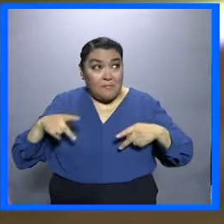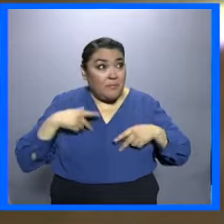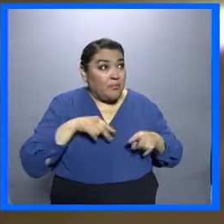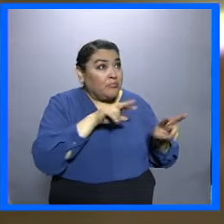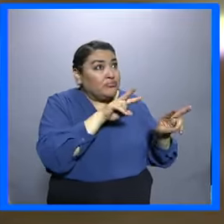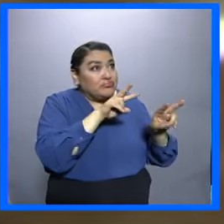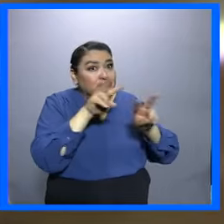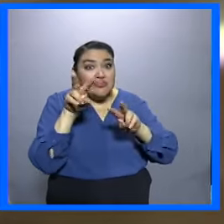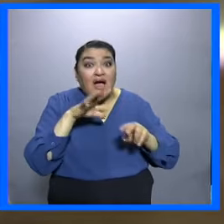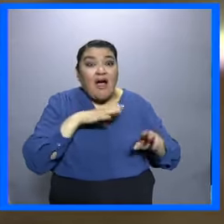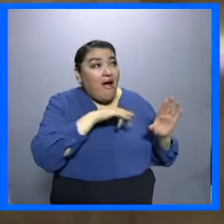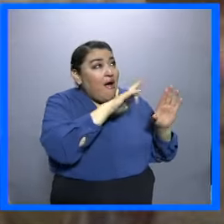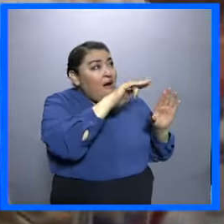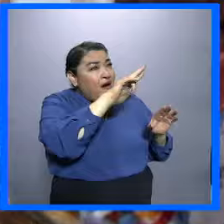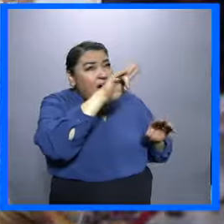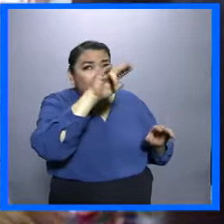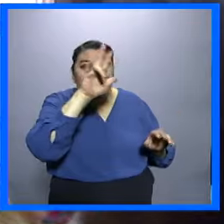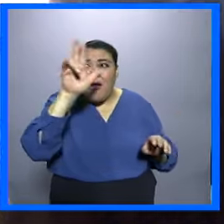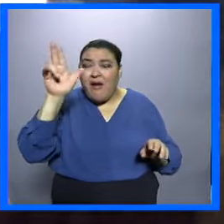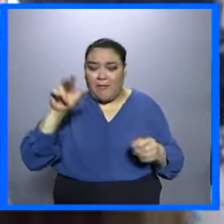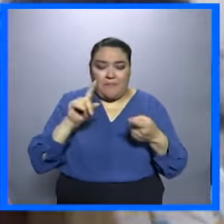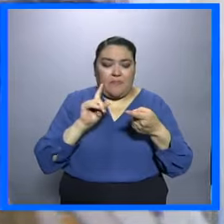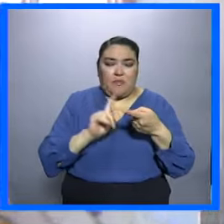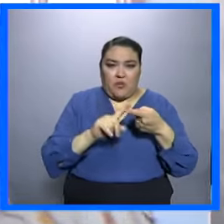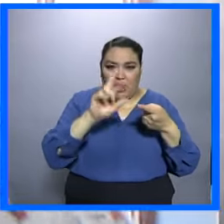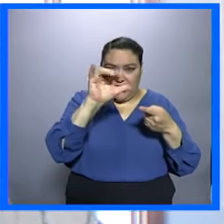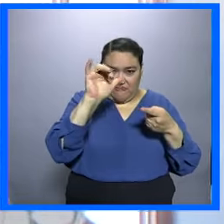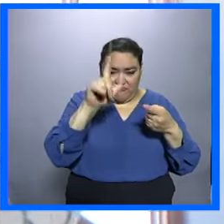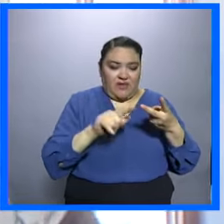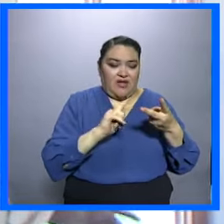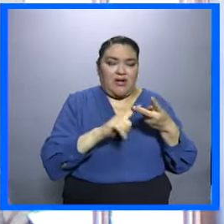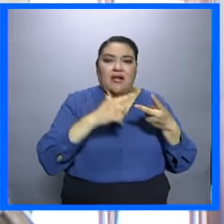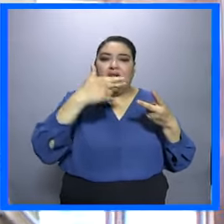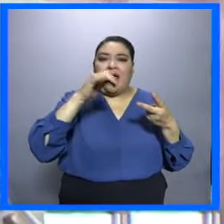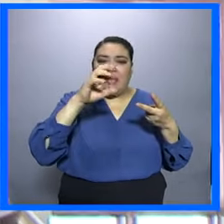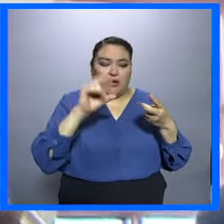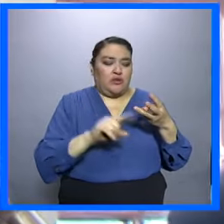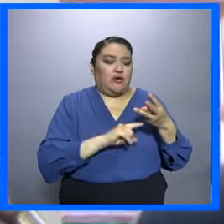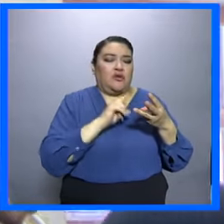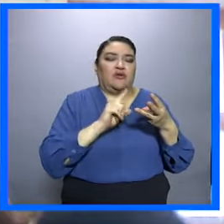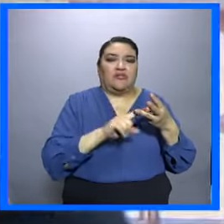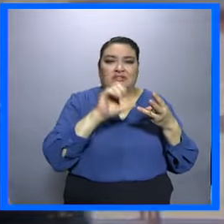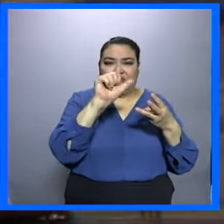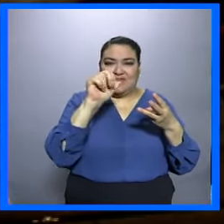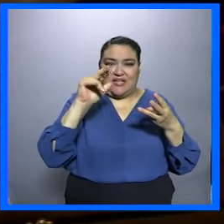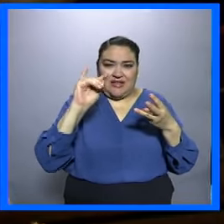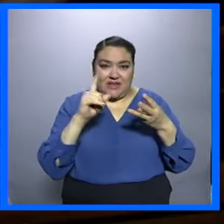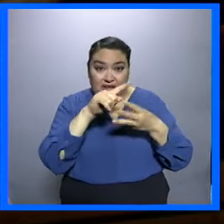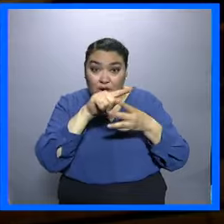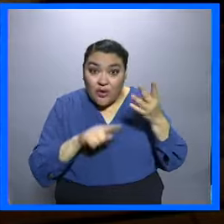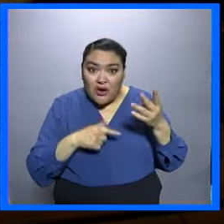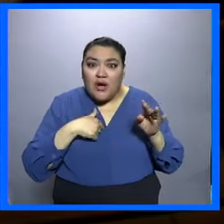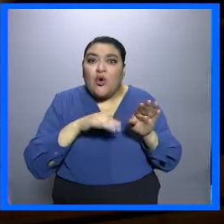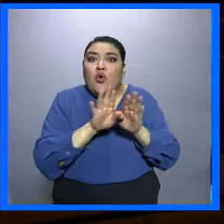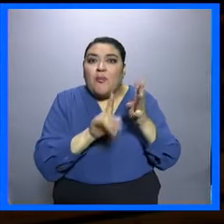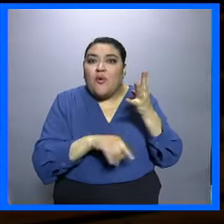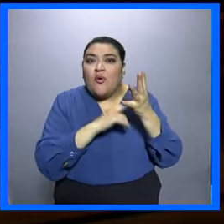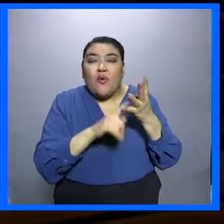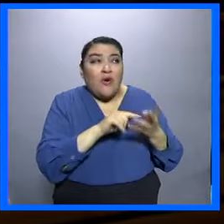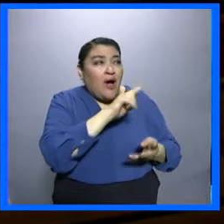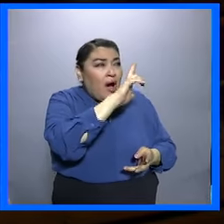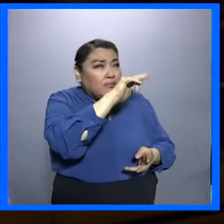impresionantes murales de Luis Nishizawa, Rafael Cauduro, Héctor Cruz García y Santiago Carbonell, que dan cuenta de la evolución del